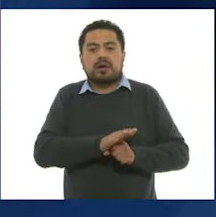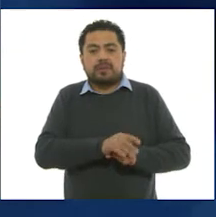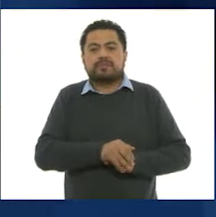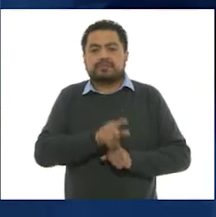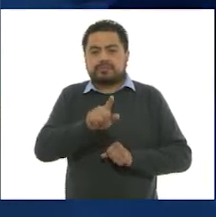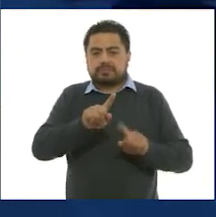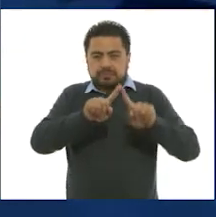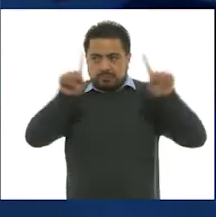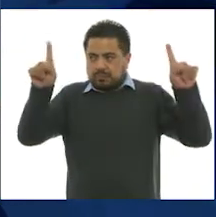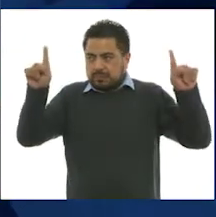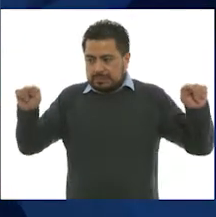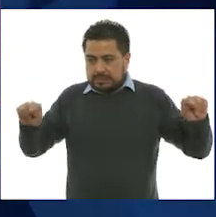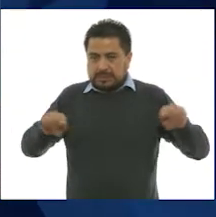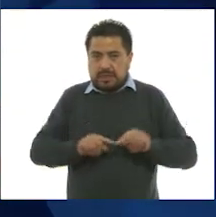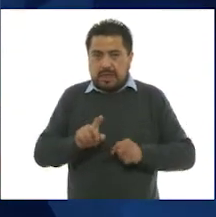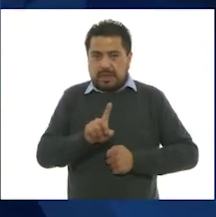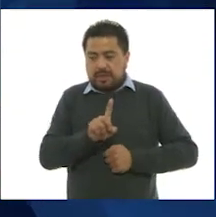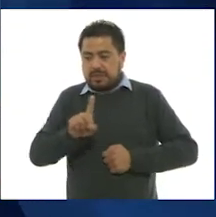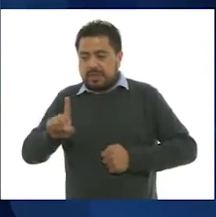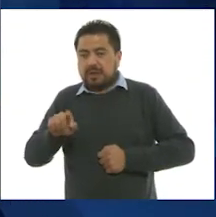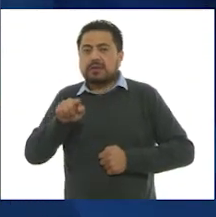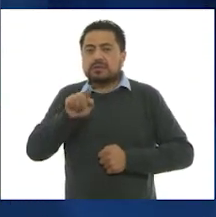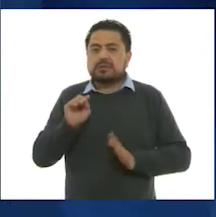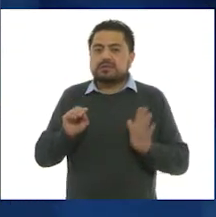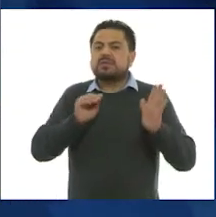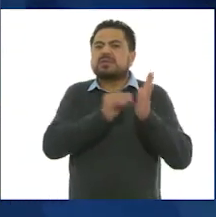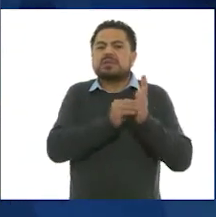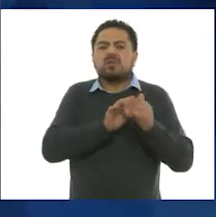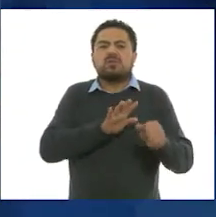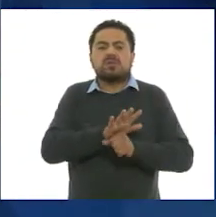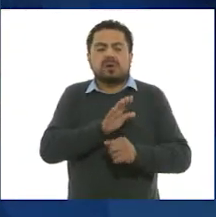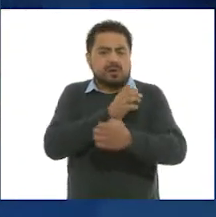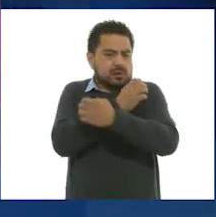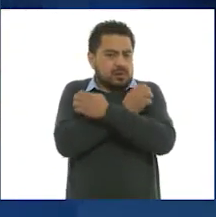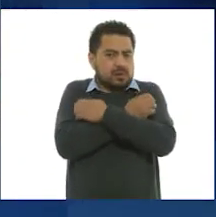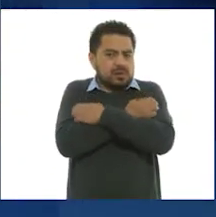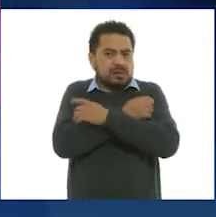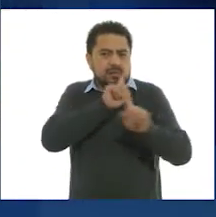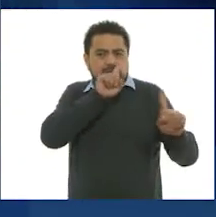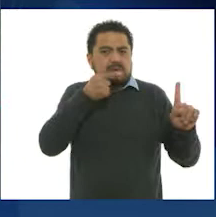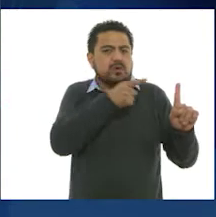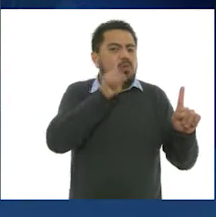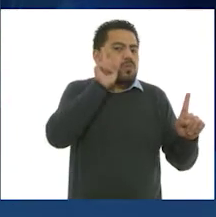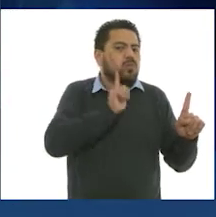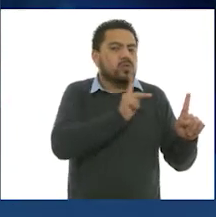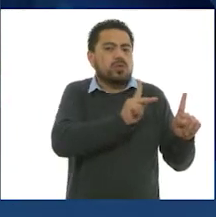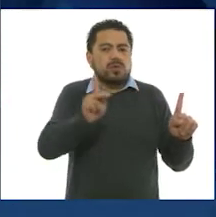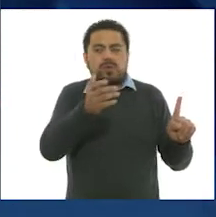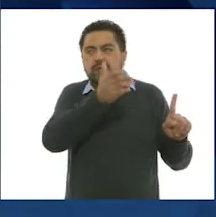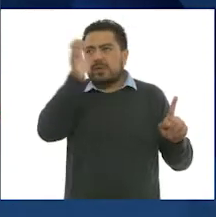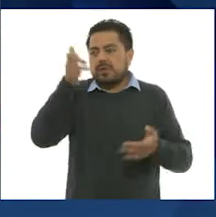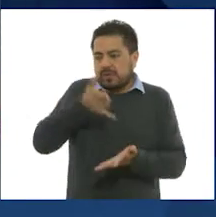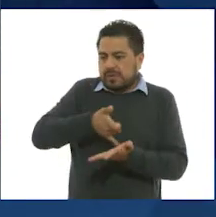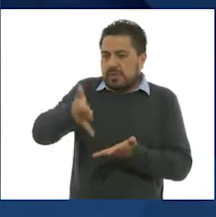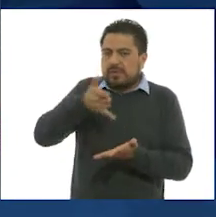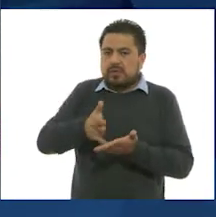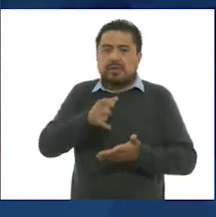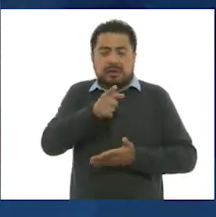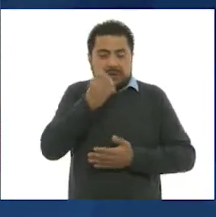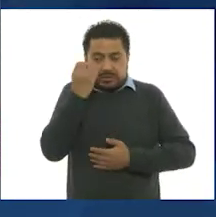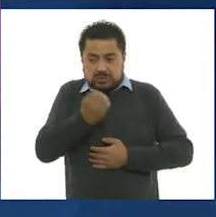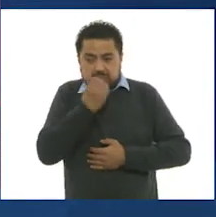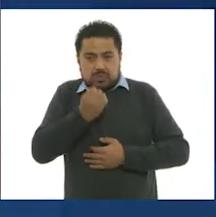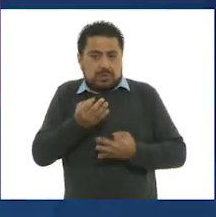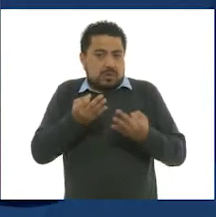siguiente cuadrante del lado derecho, vamos a poner la educación dirigida a las mujeres campesinas, que la escuela